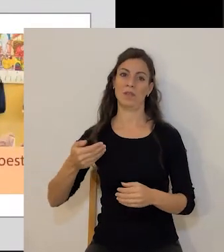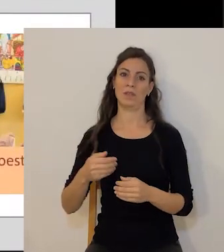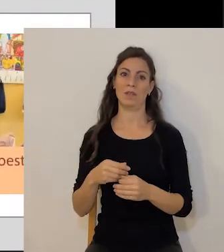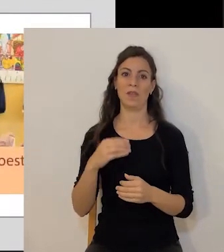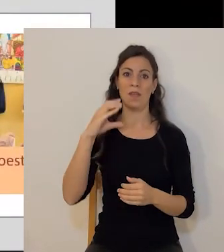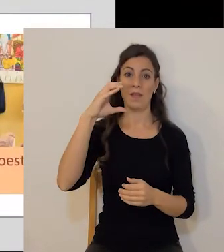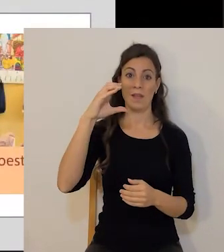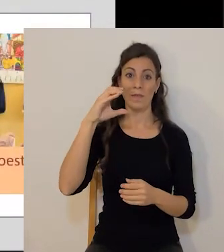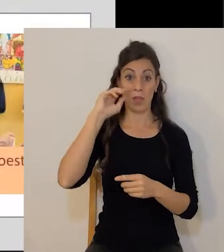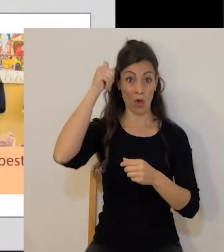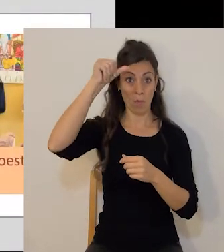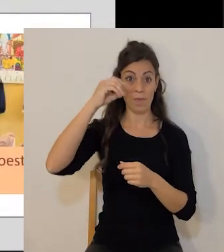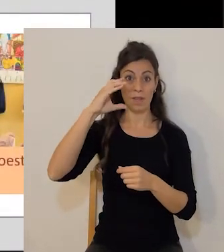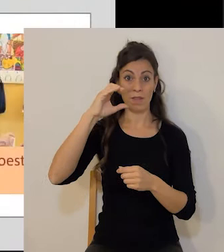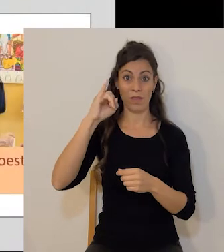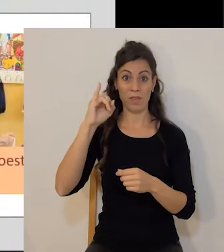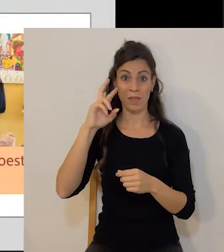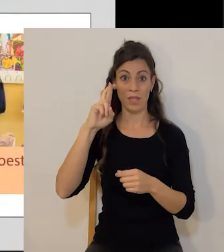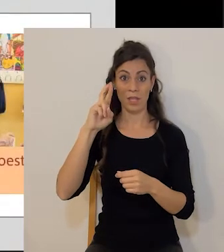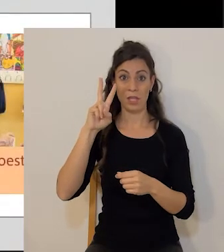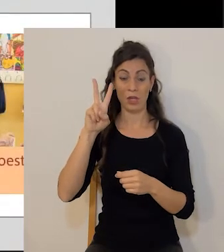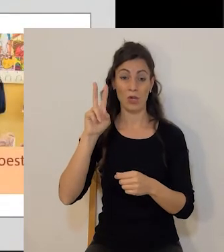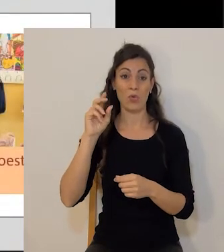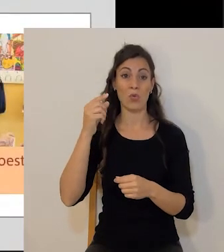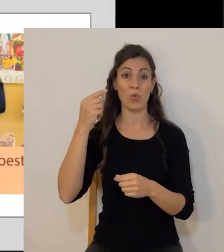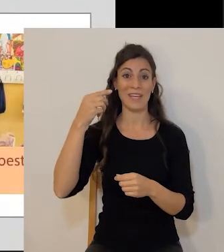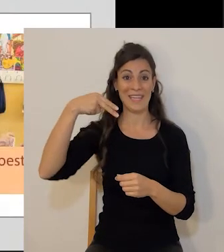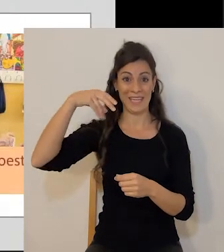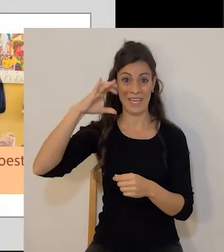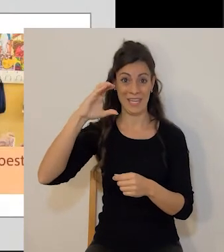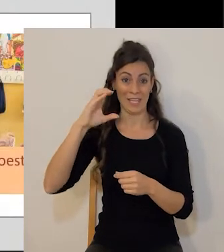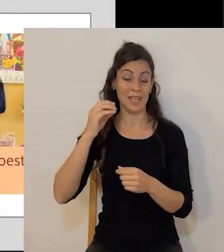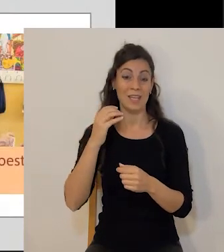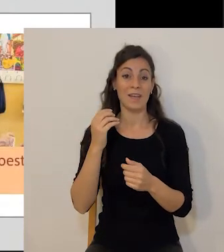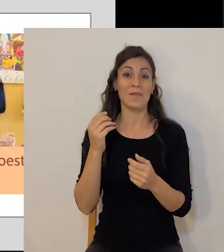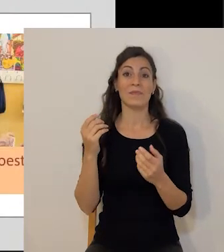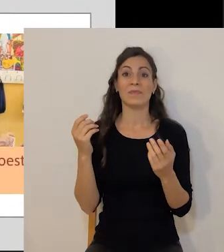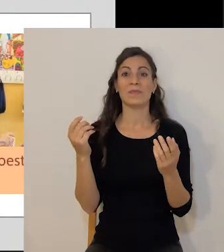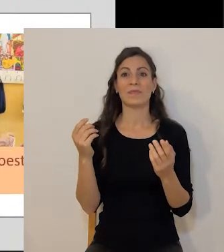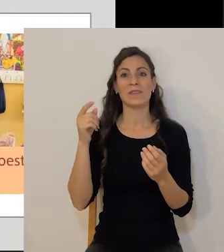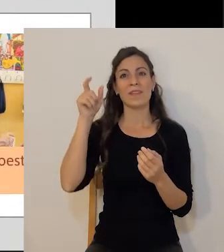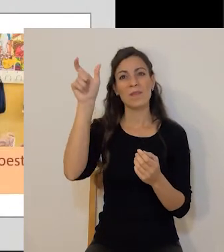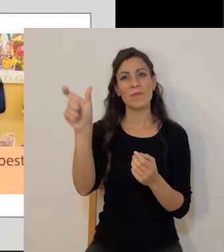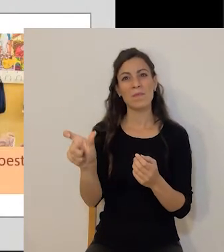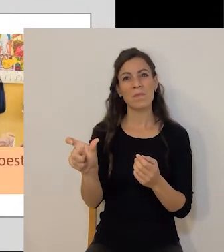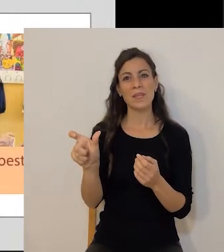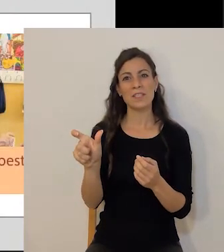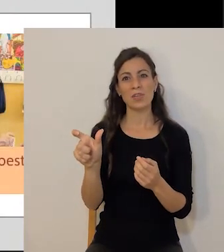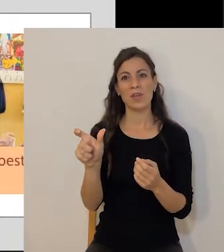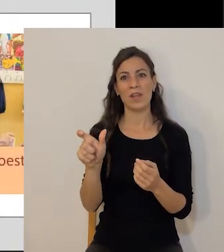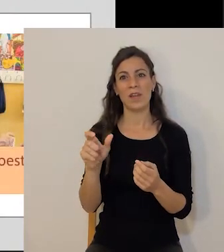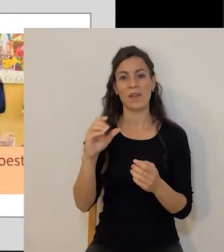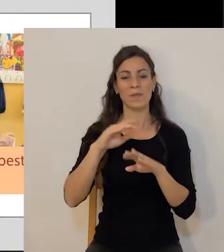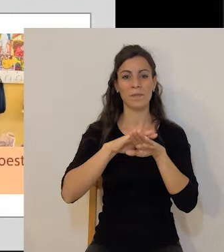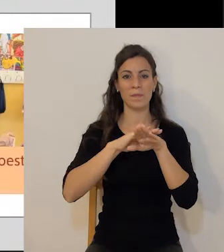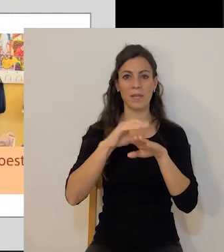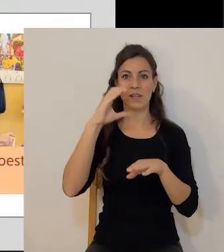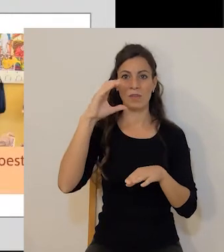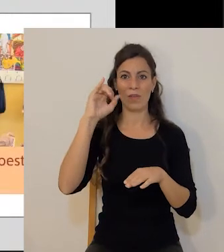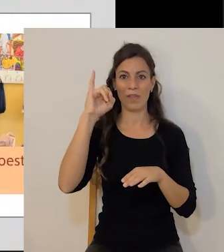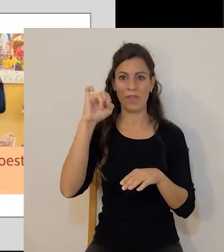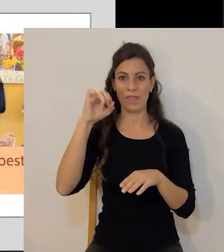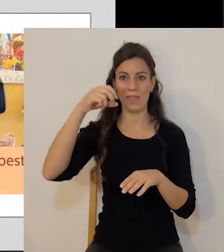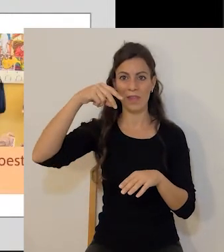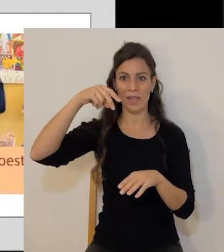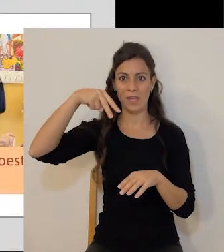Cyrulnik, que para las emociones, ya luego os pasaré enlaces, Cyrulnik es quizá la persona, el referente